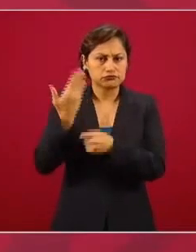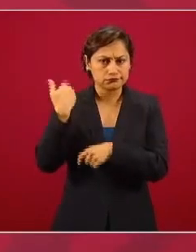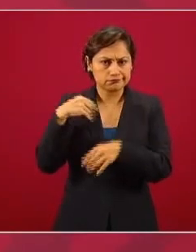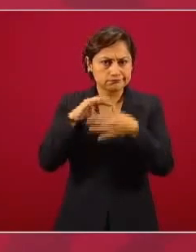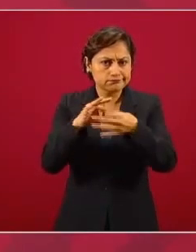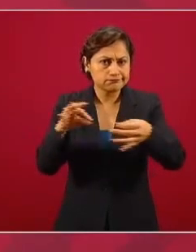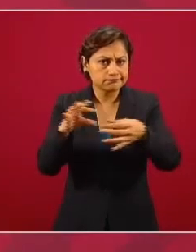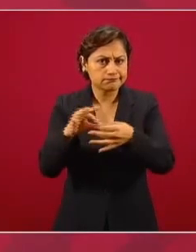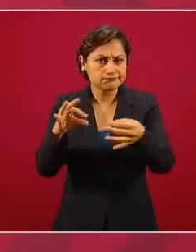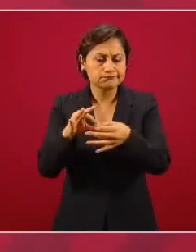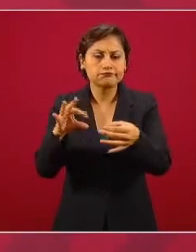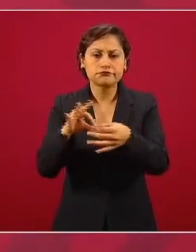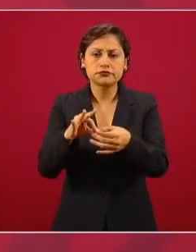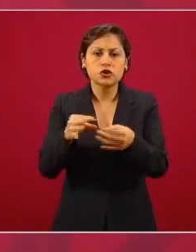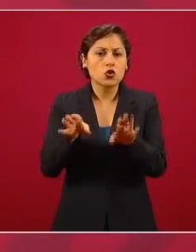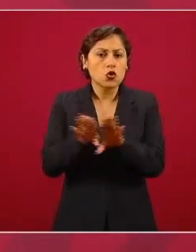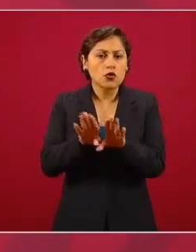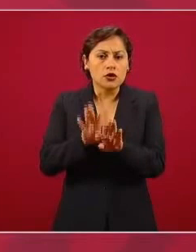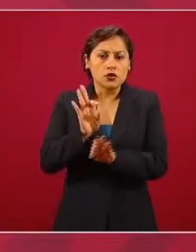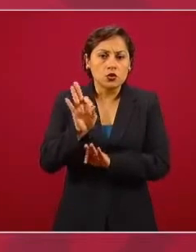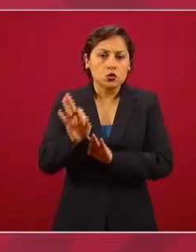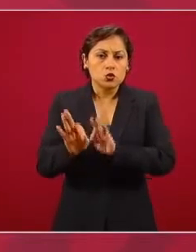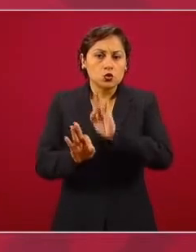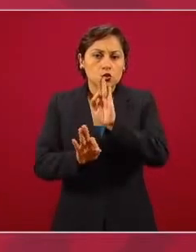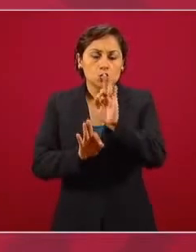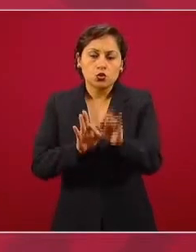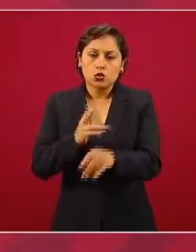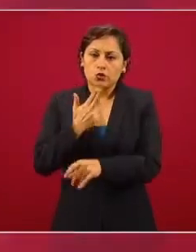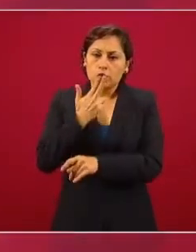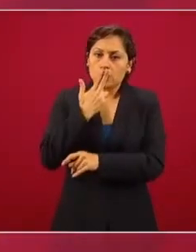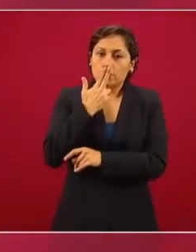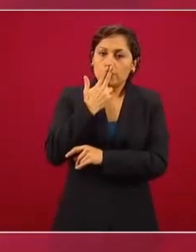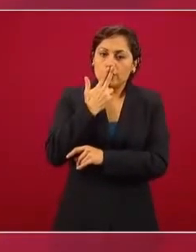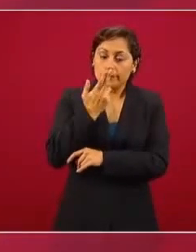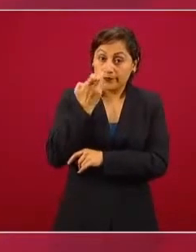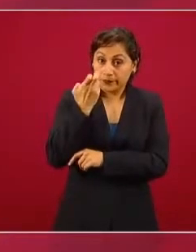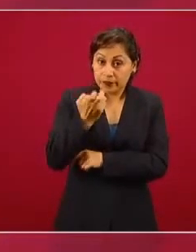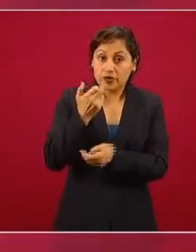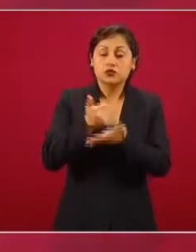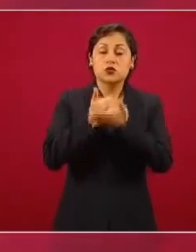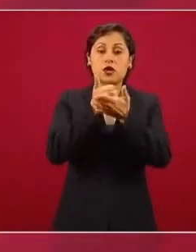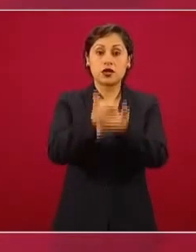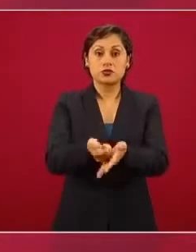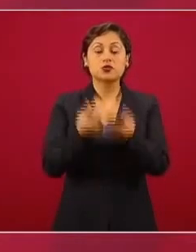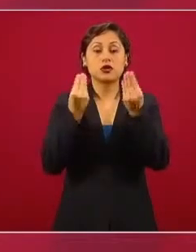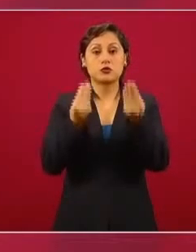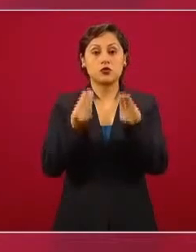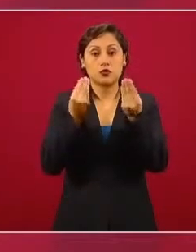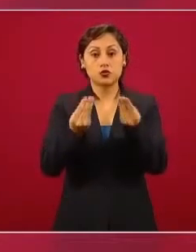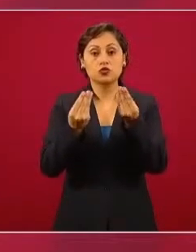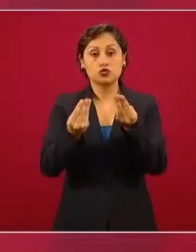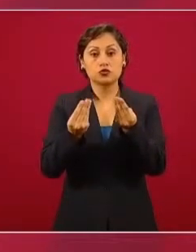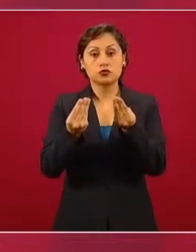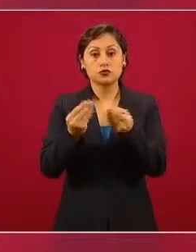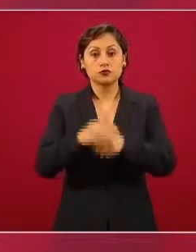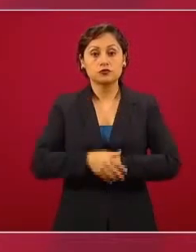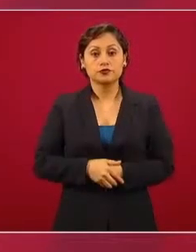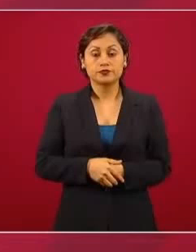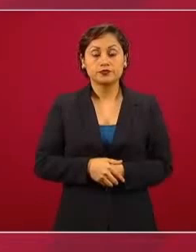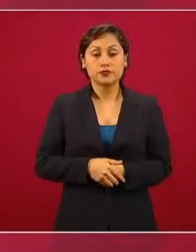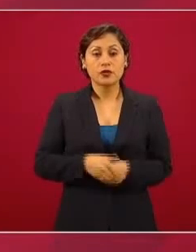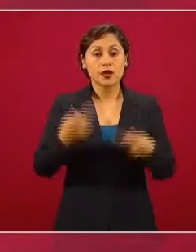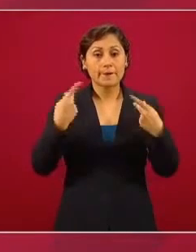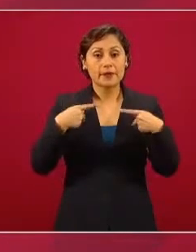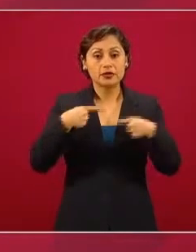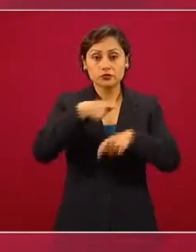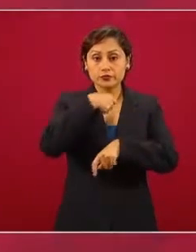dándoles un trato especial. Esto nos ha ayudado mucho, el cuidado a los